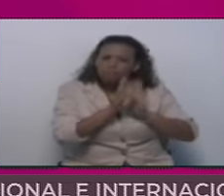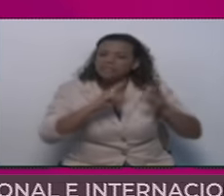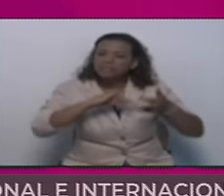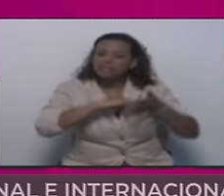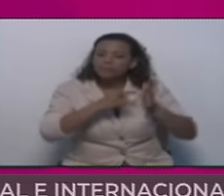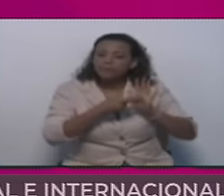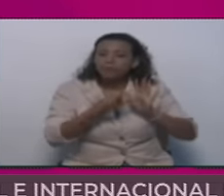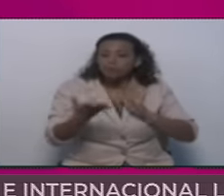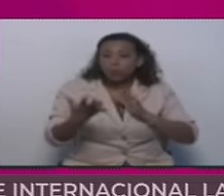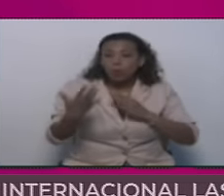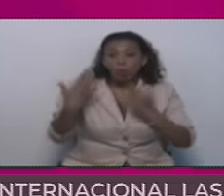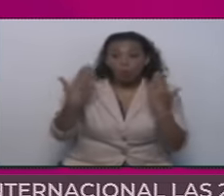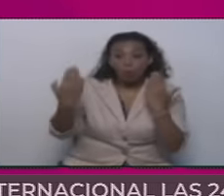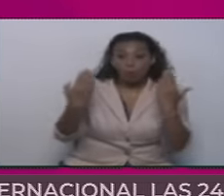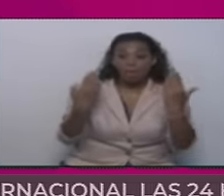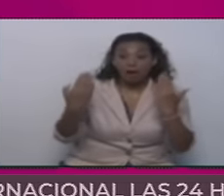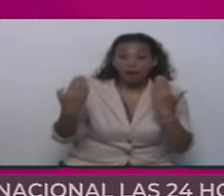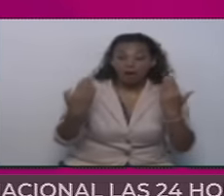Yo lo comparaba,